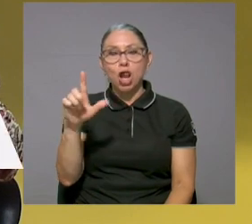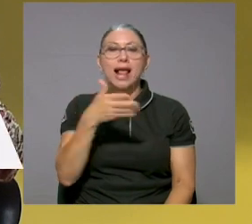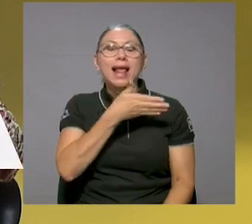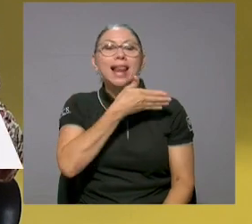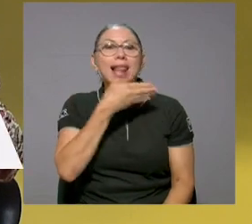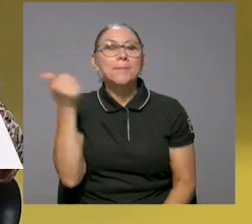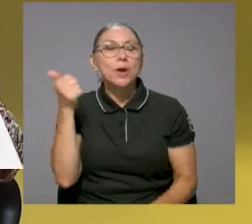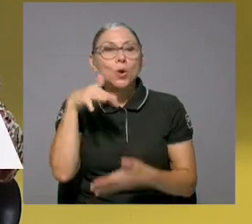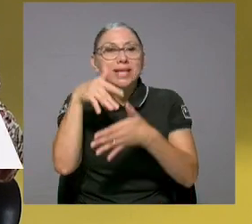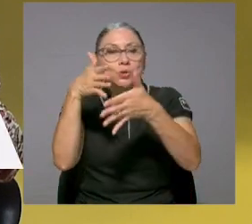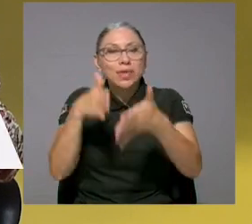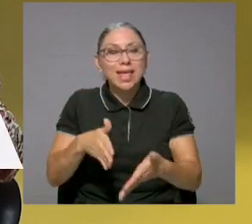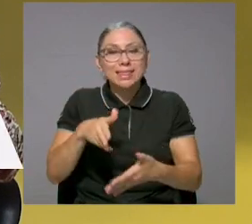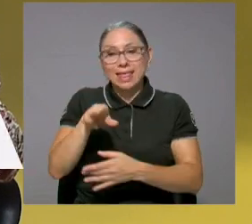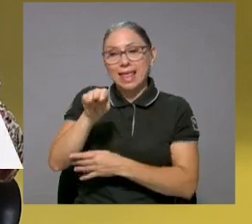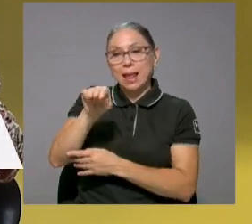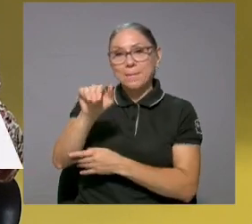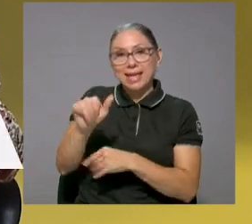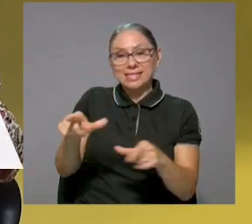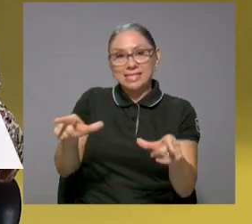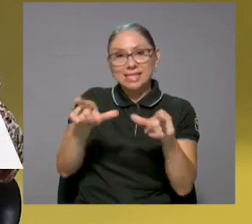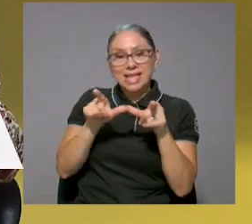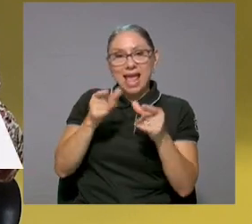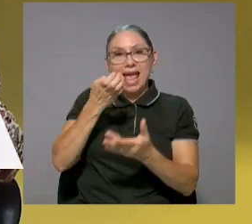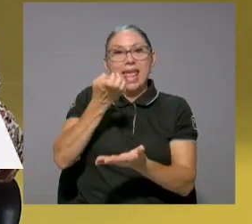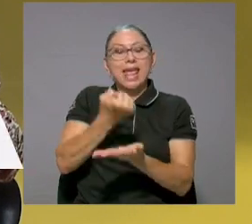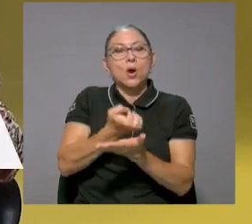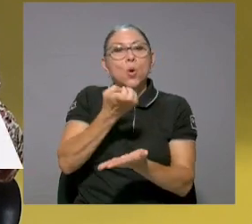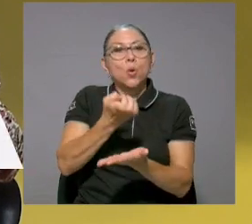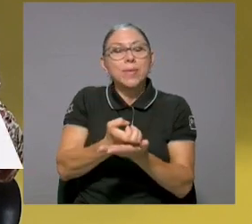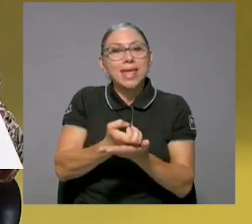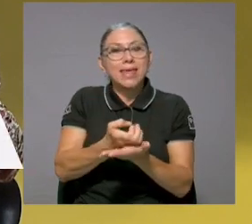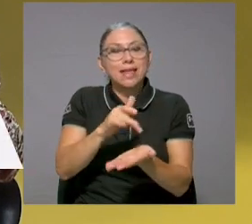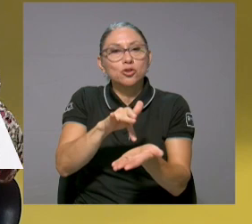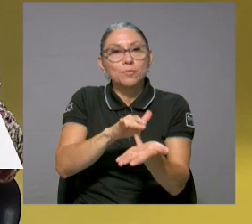la maestría de Economía de los Medicamentos,